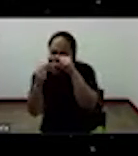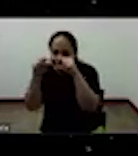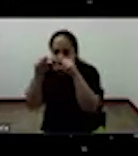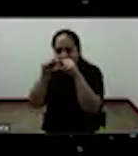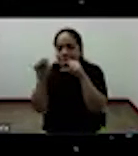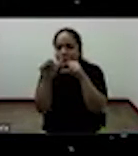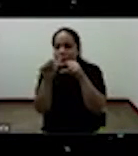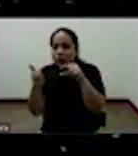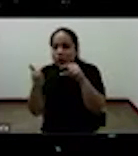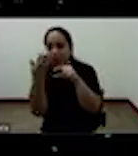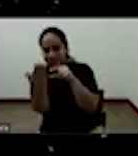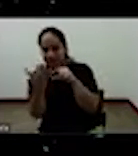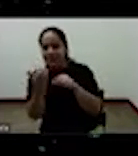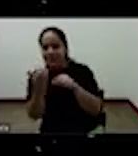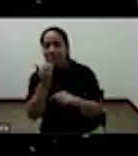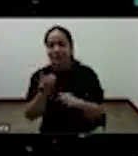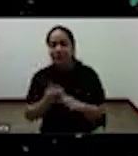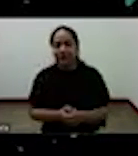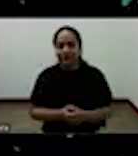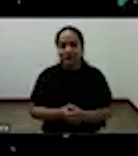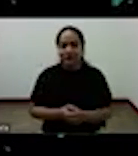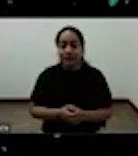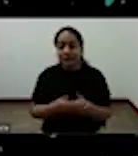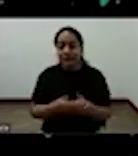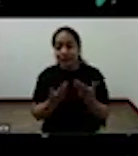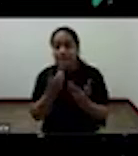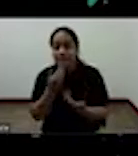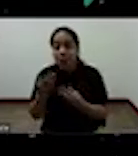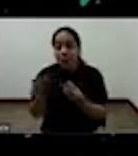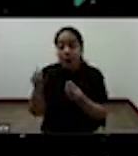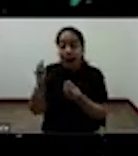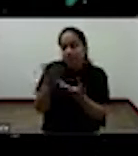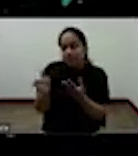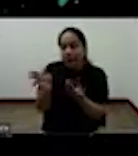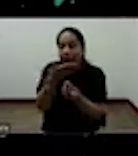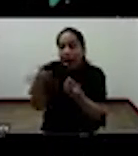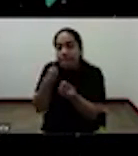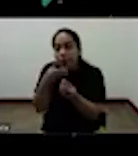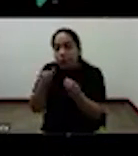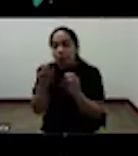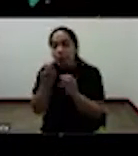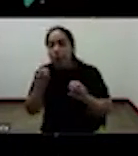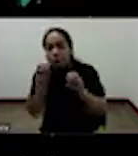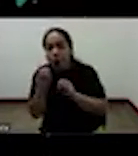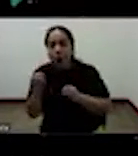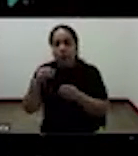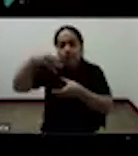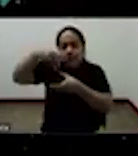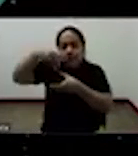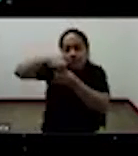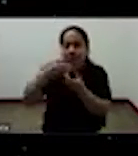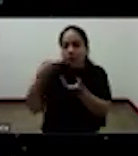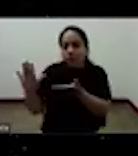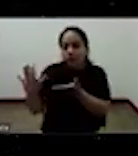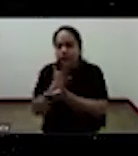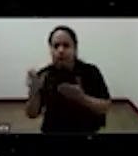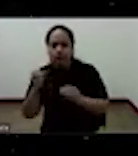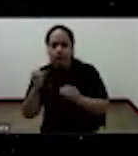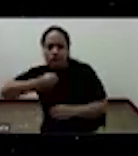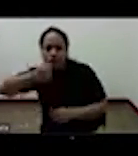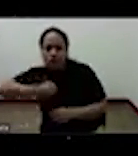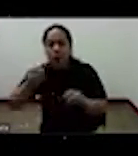estos, ¿no? Partículas de carbón, una grafía de música contemporánea, discos